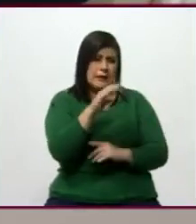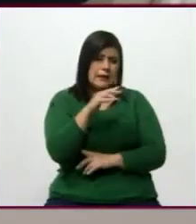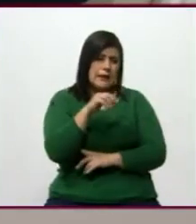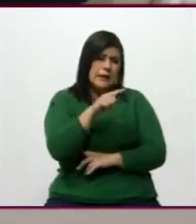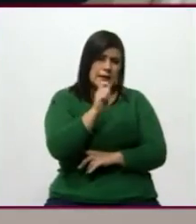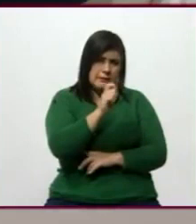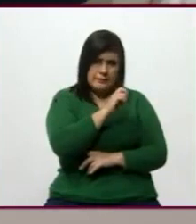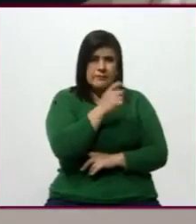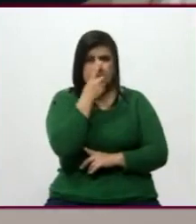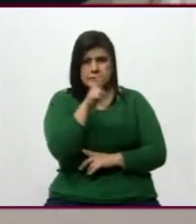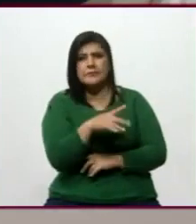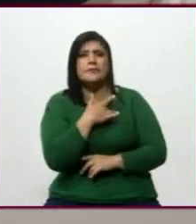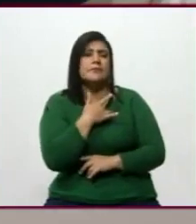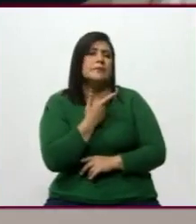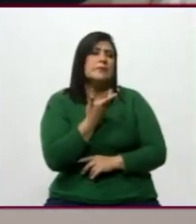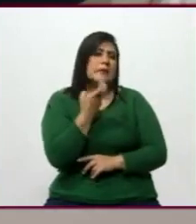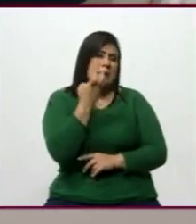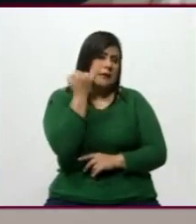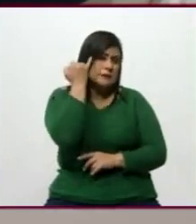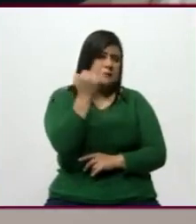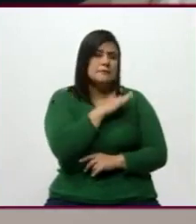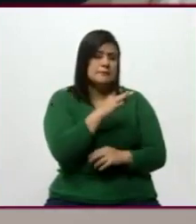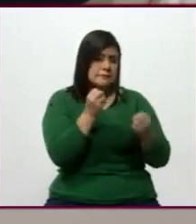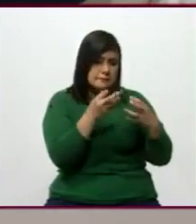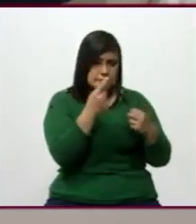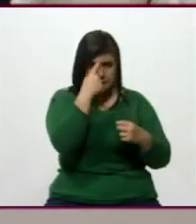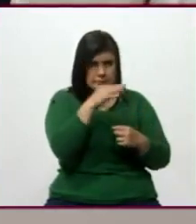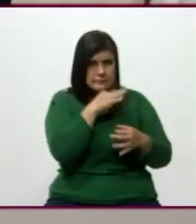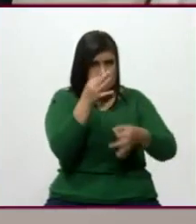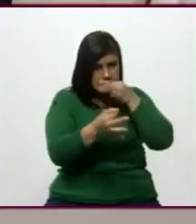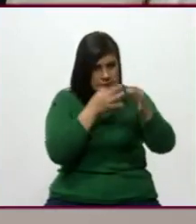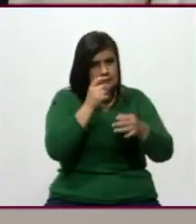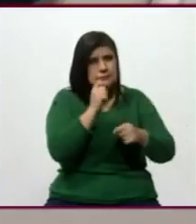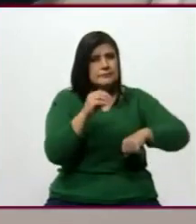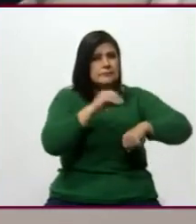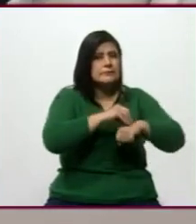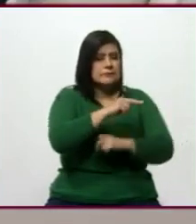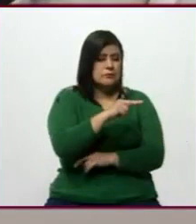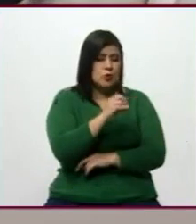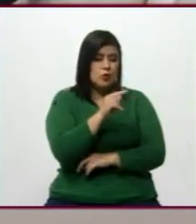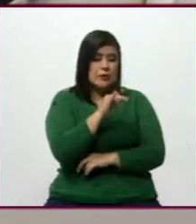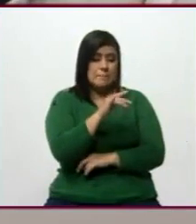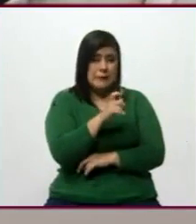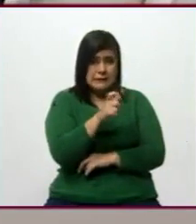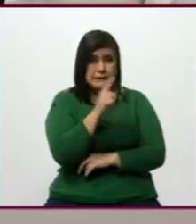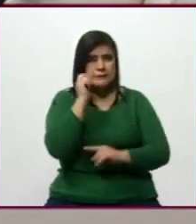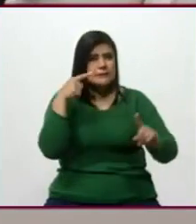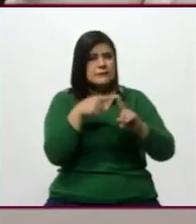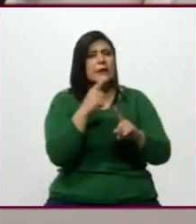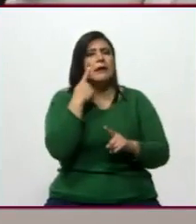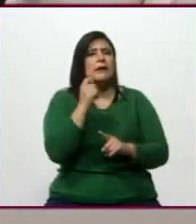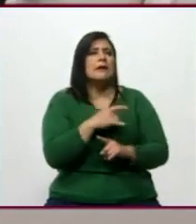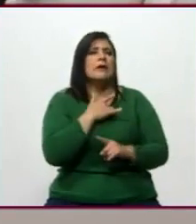de posicionar a las agencias de noticias entre ellas a notimex pues como un contrapeso